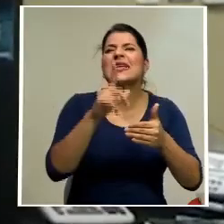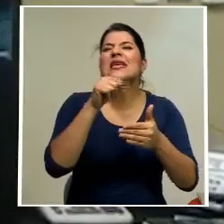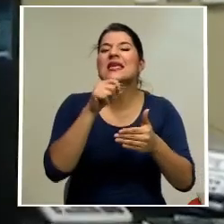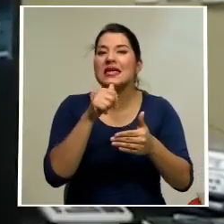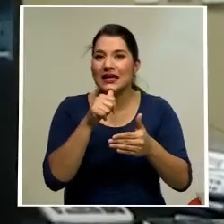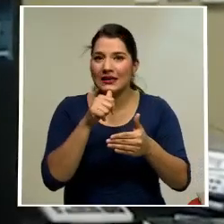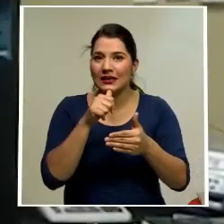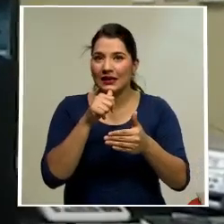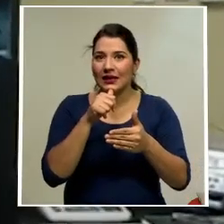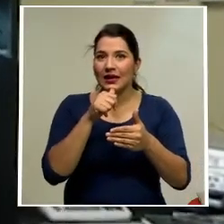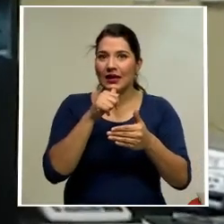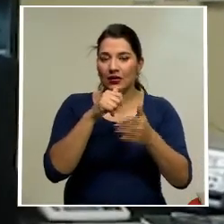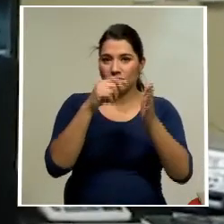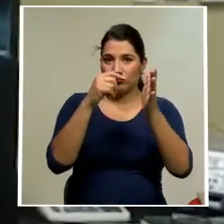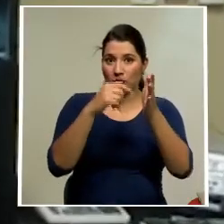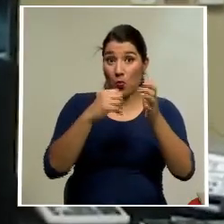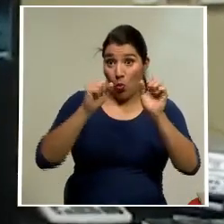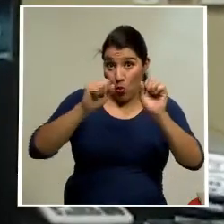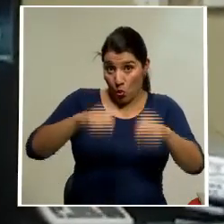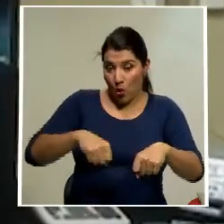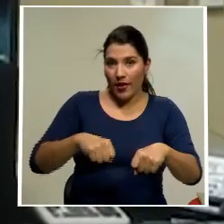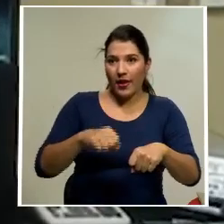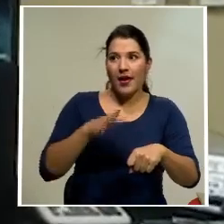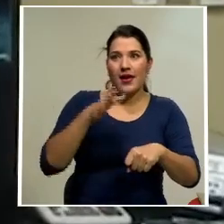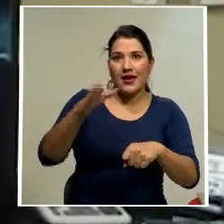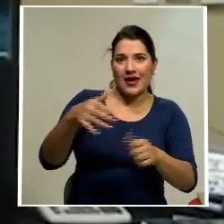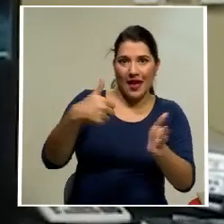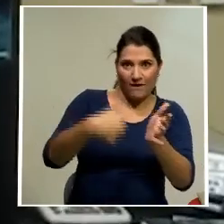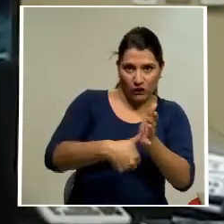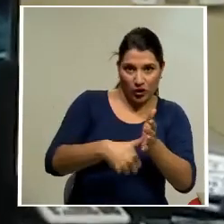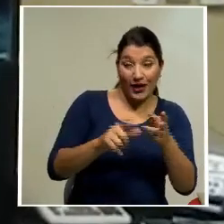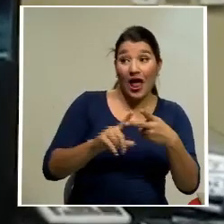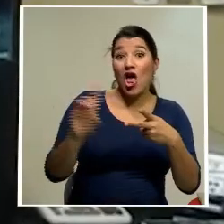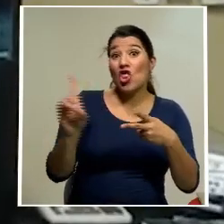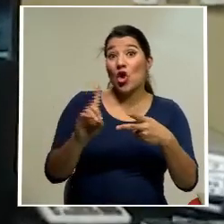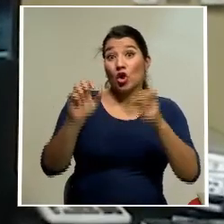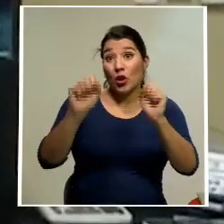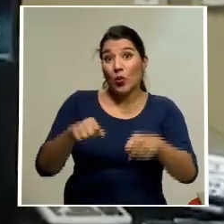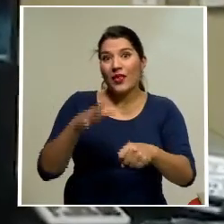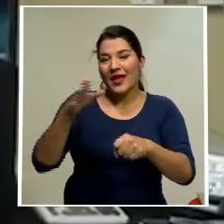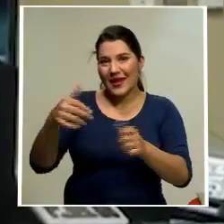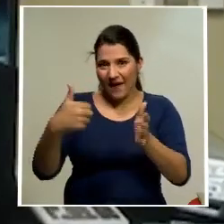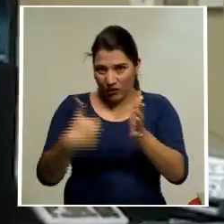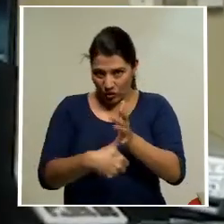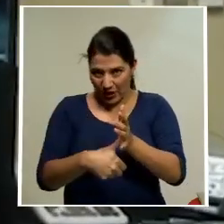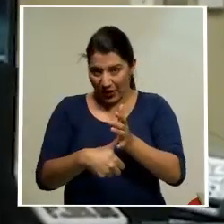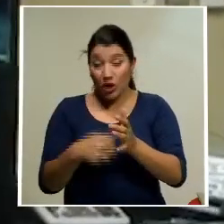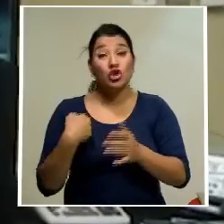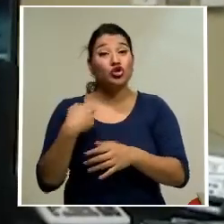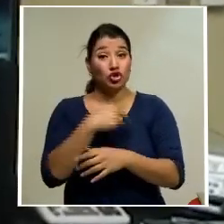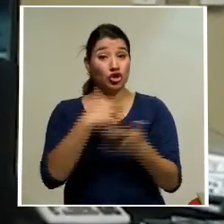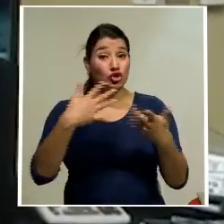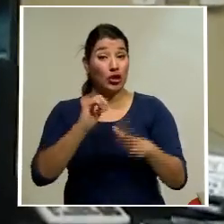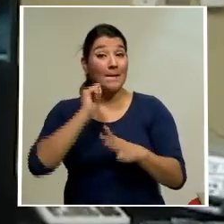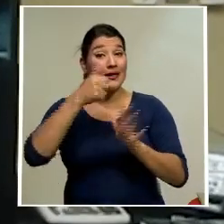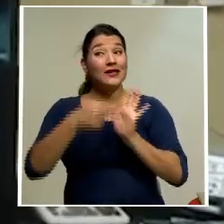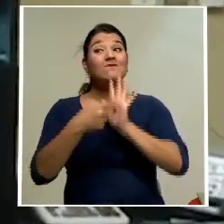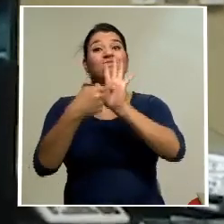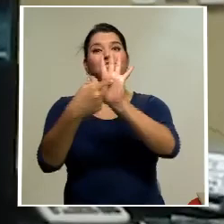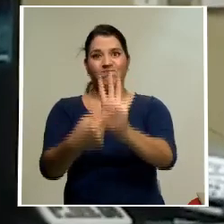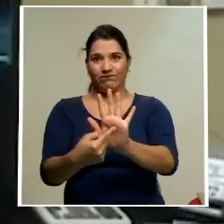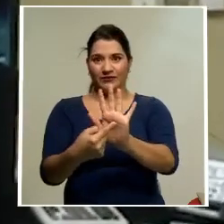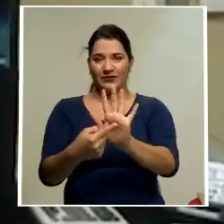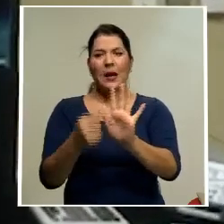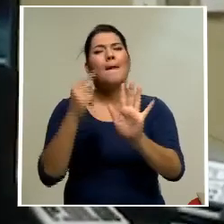dónde le corresponde votar, a los efectos de que las personas puedan enterarse de esa información y, si necesitan cambiar su